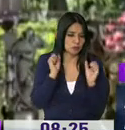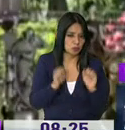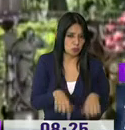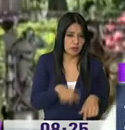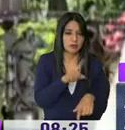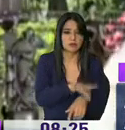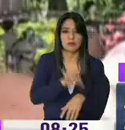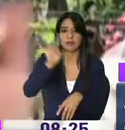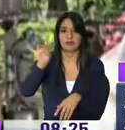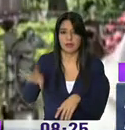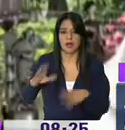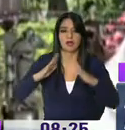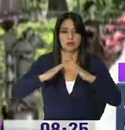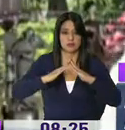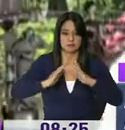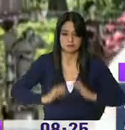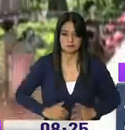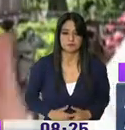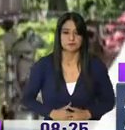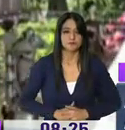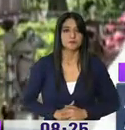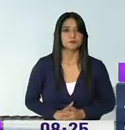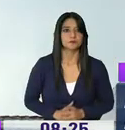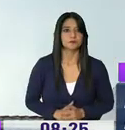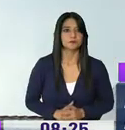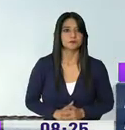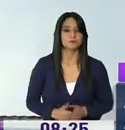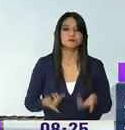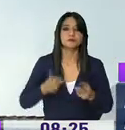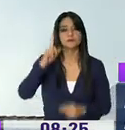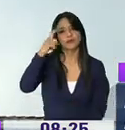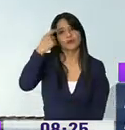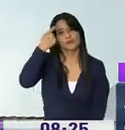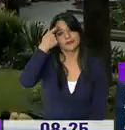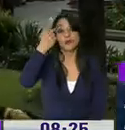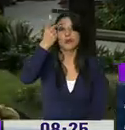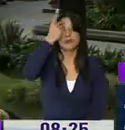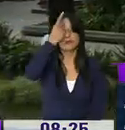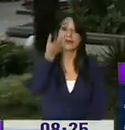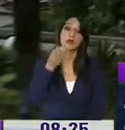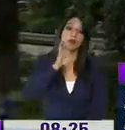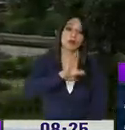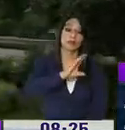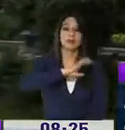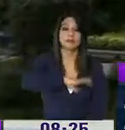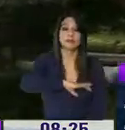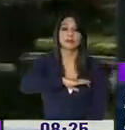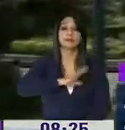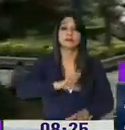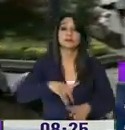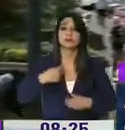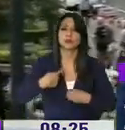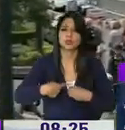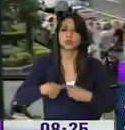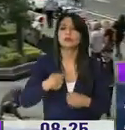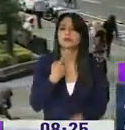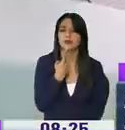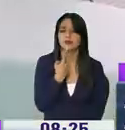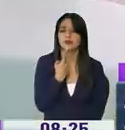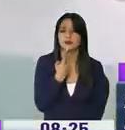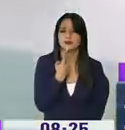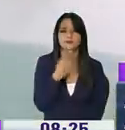le devolvemos a la casa. Con respecto a la deuda del gobierno nacional con la municipalidad de la capital, mencionó que